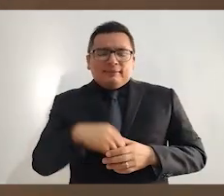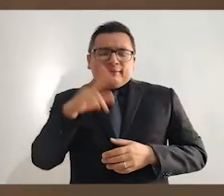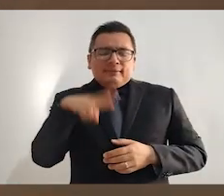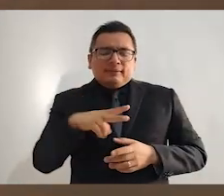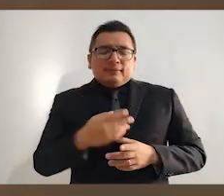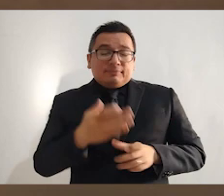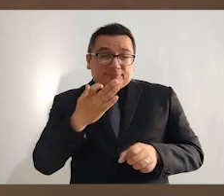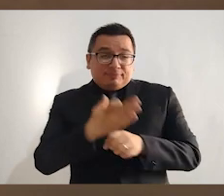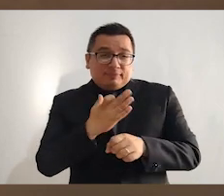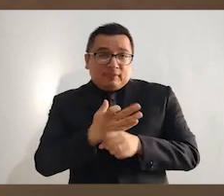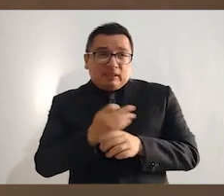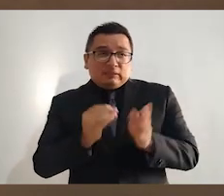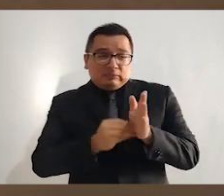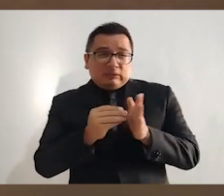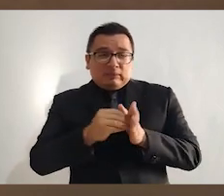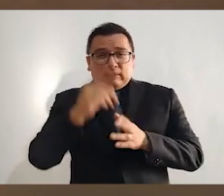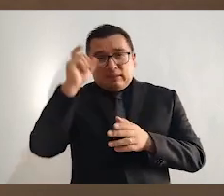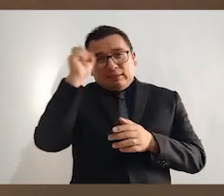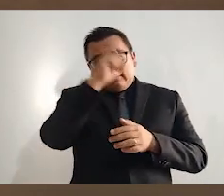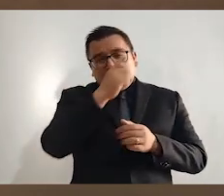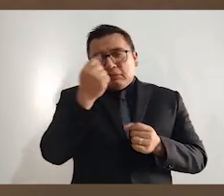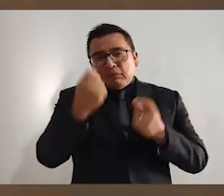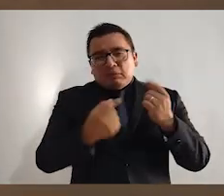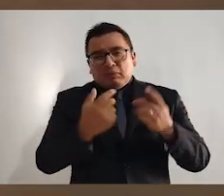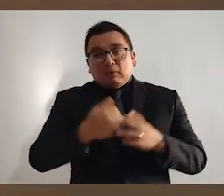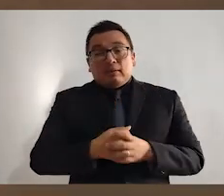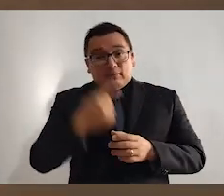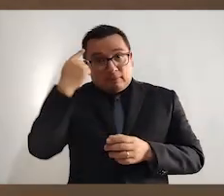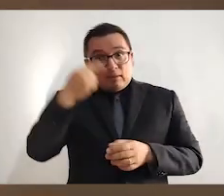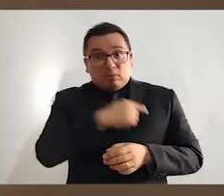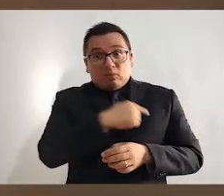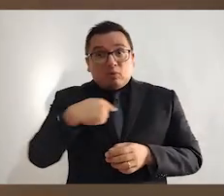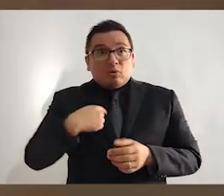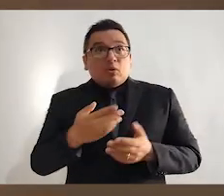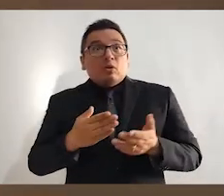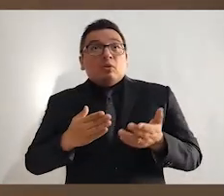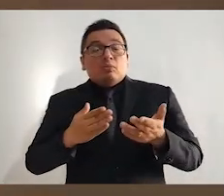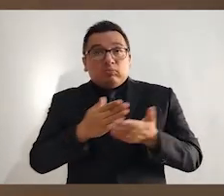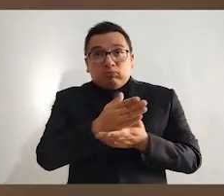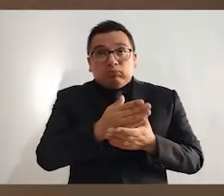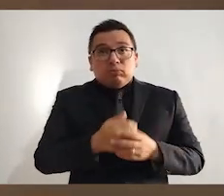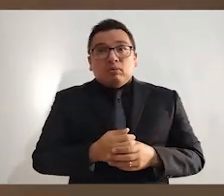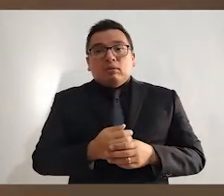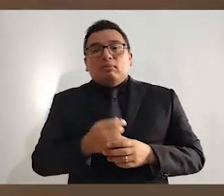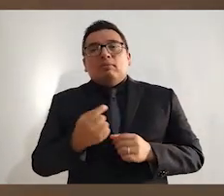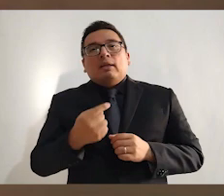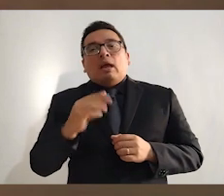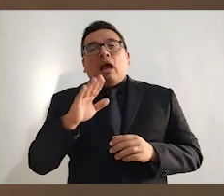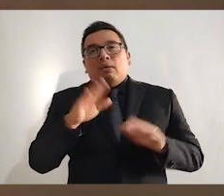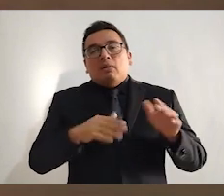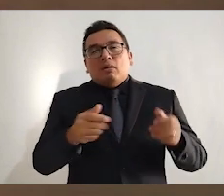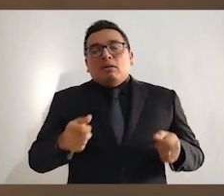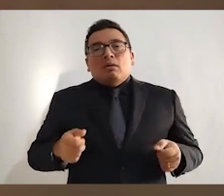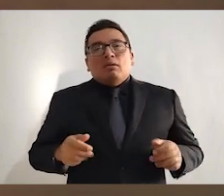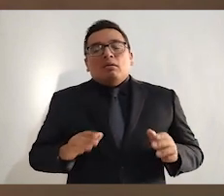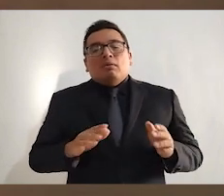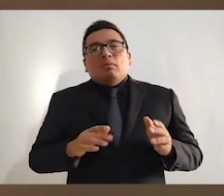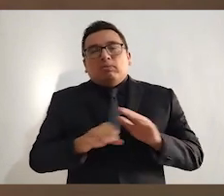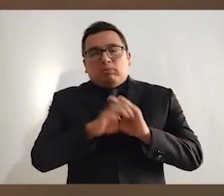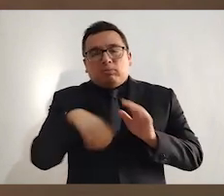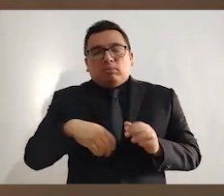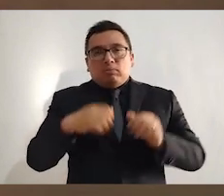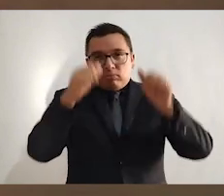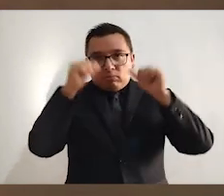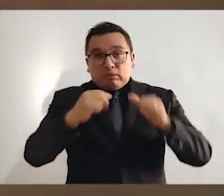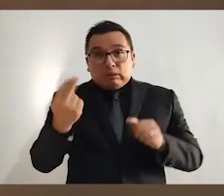muchas barreras a las que nos enfrentamos para poder llegar al lugar, no solamente por rampas, porque al menos para la